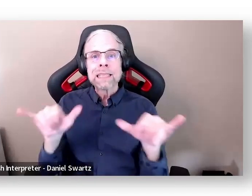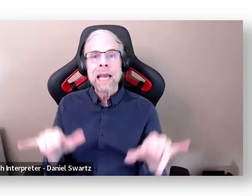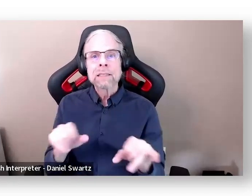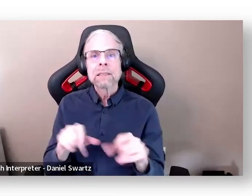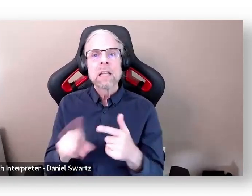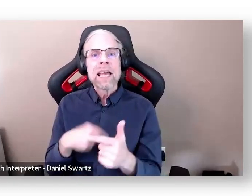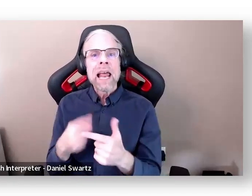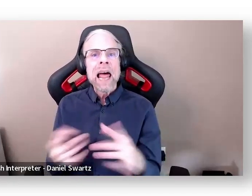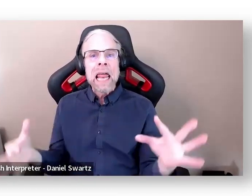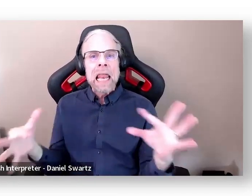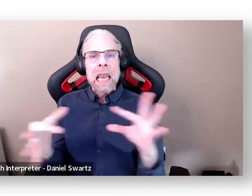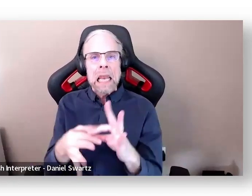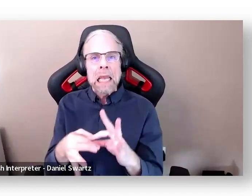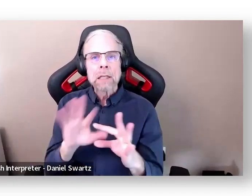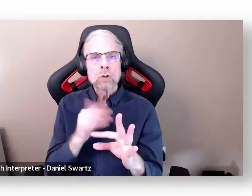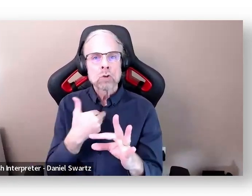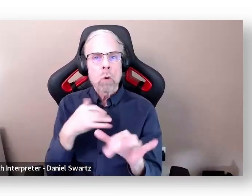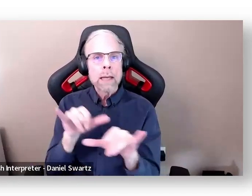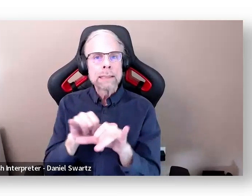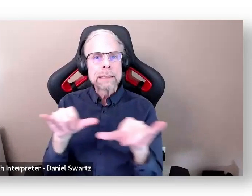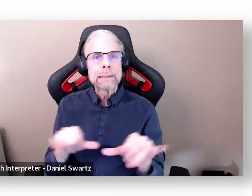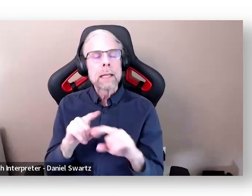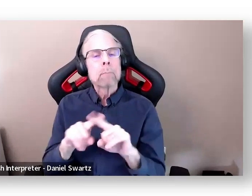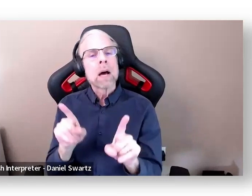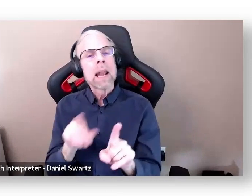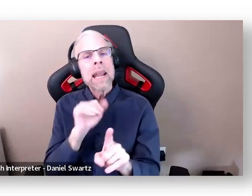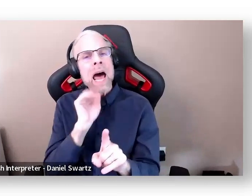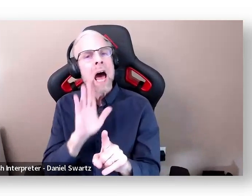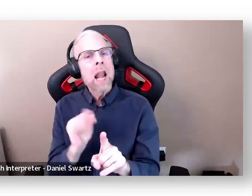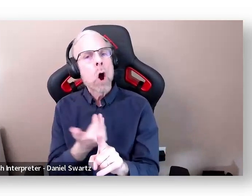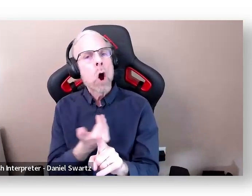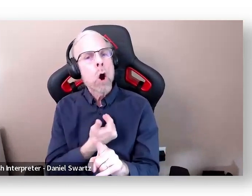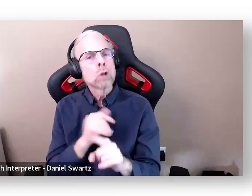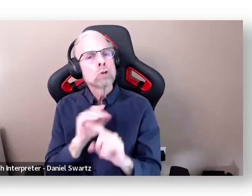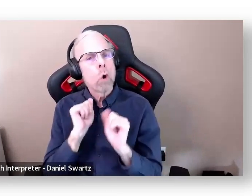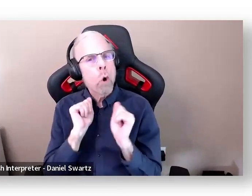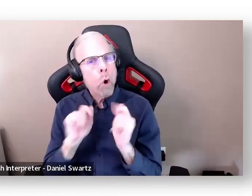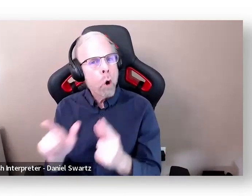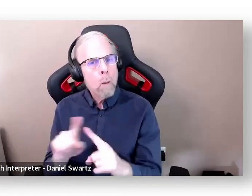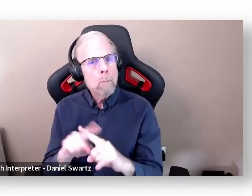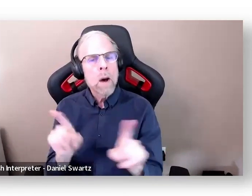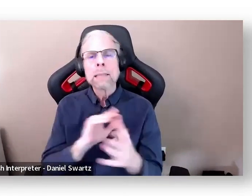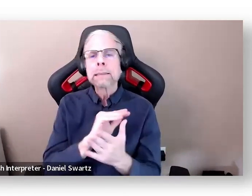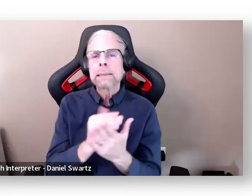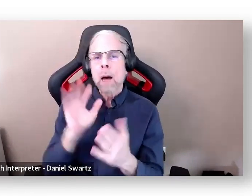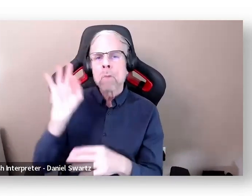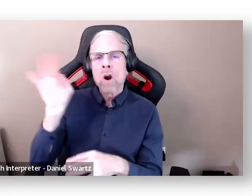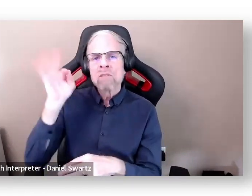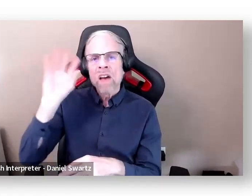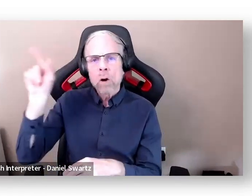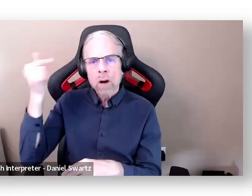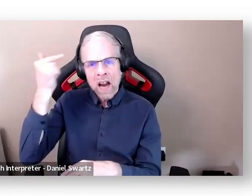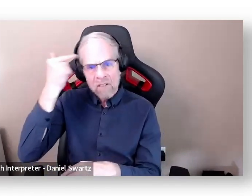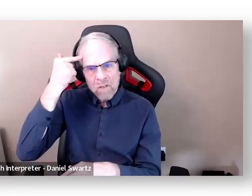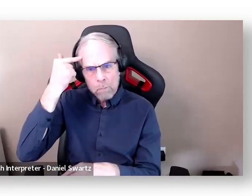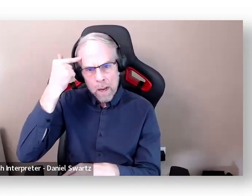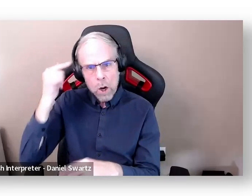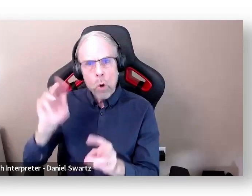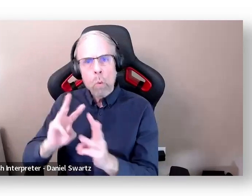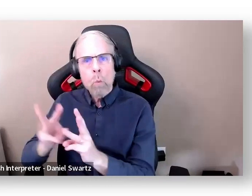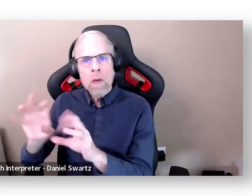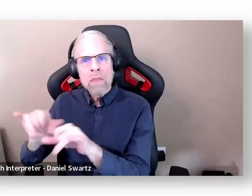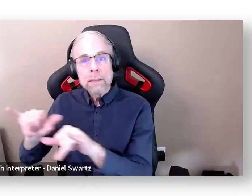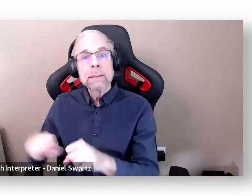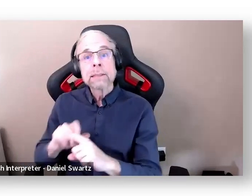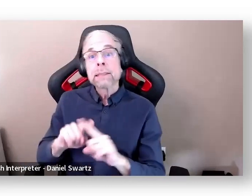suroeste. Y estas son las estaciones que tenemos en todas partes de nuestro sistema. Y no son estas estaciones,